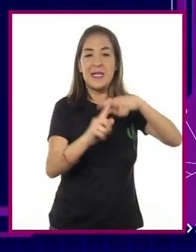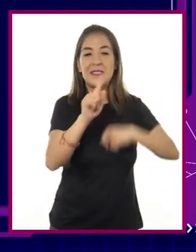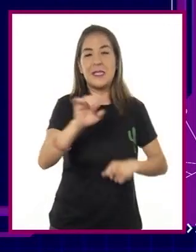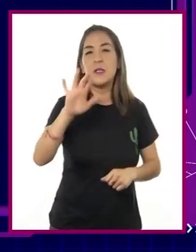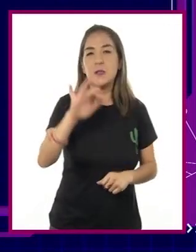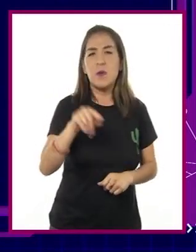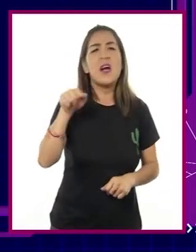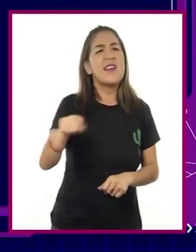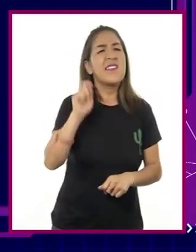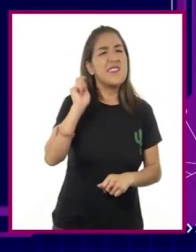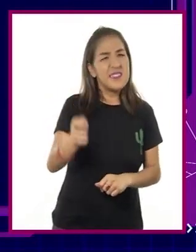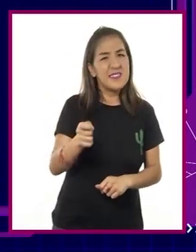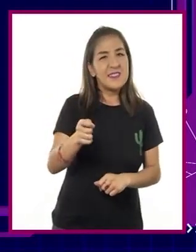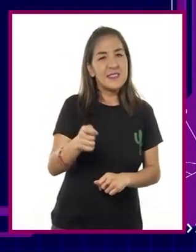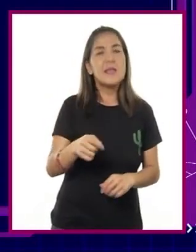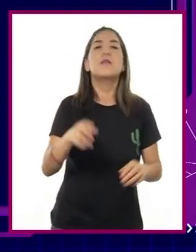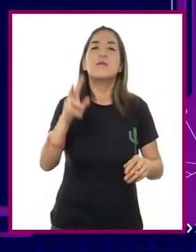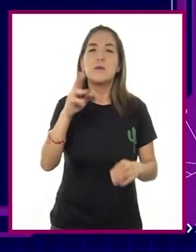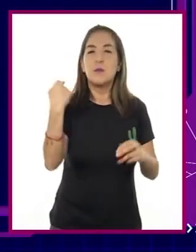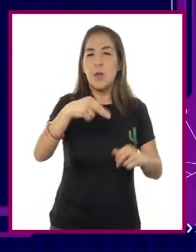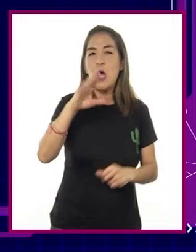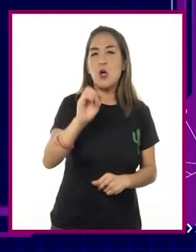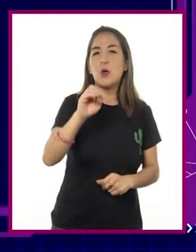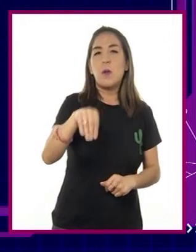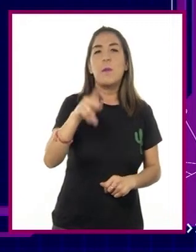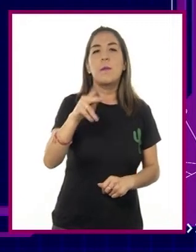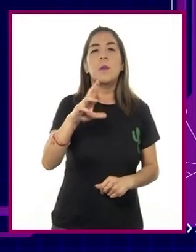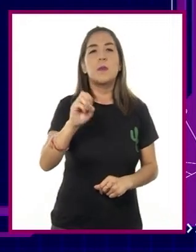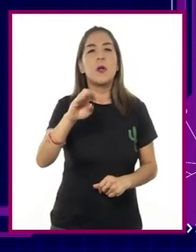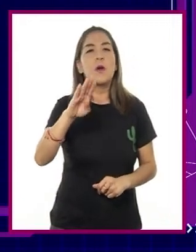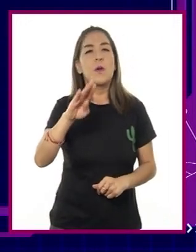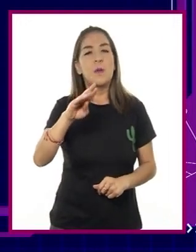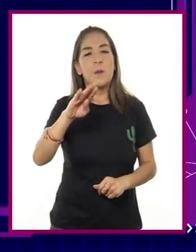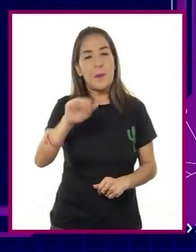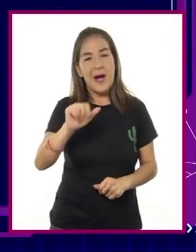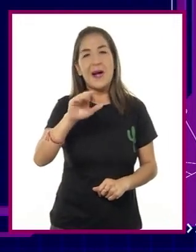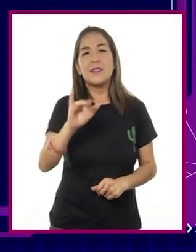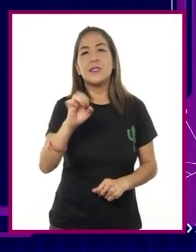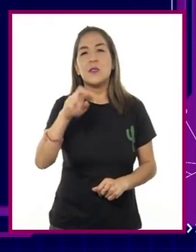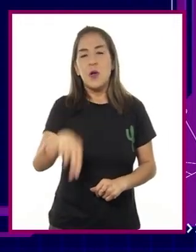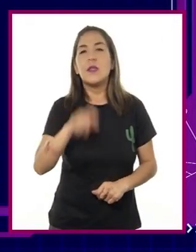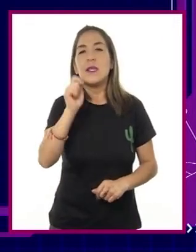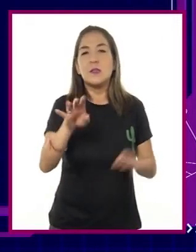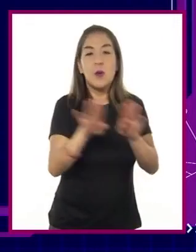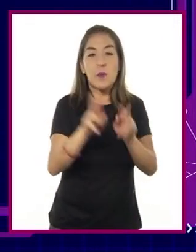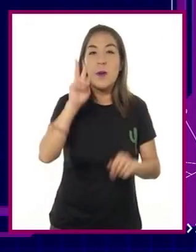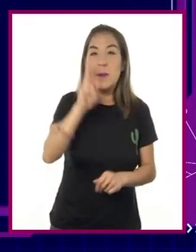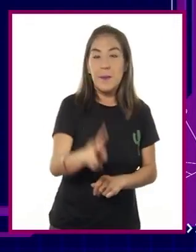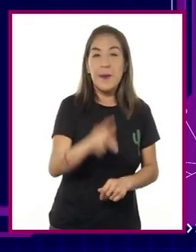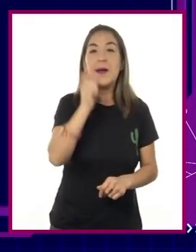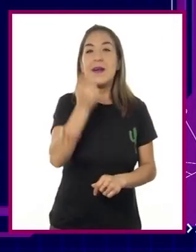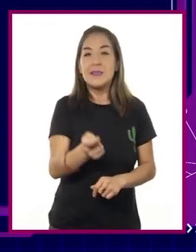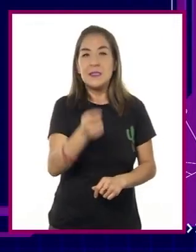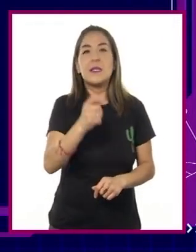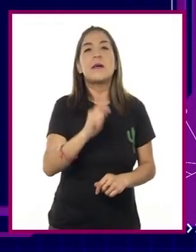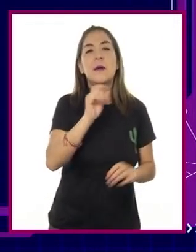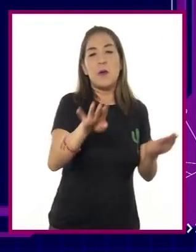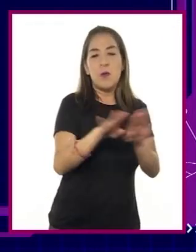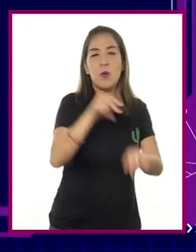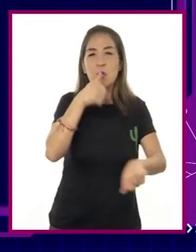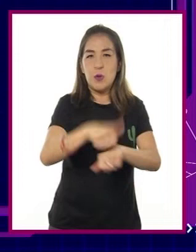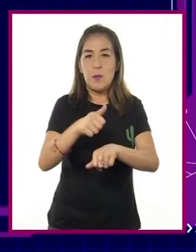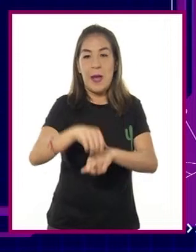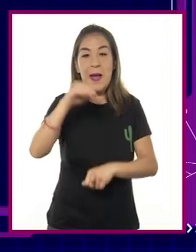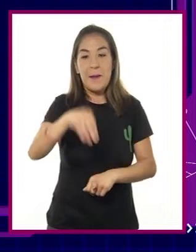procedimiento se le conoce como comprobación. Entonces, al sustituir m por 240, queda de la siguiente